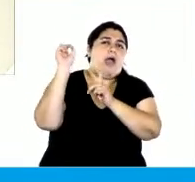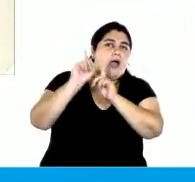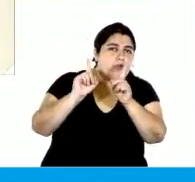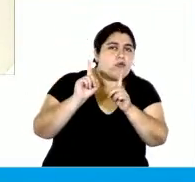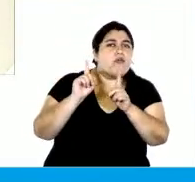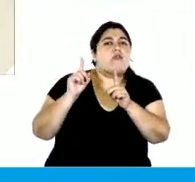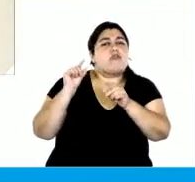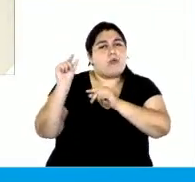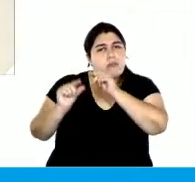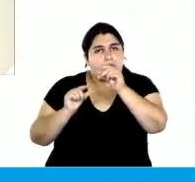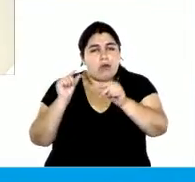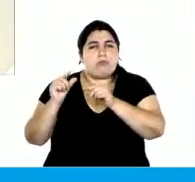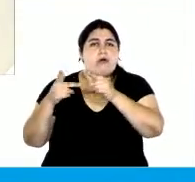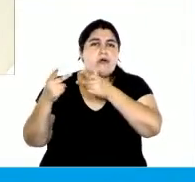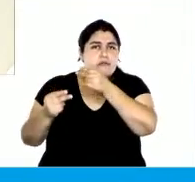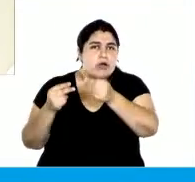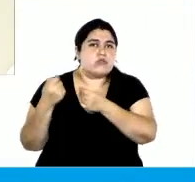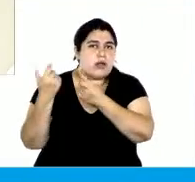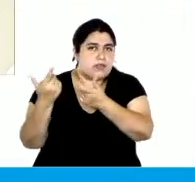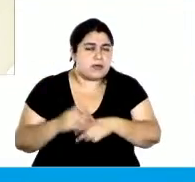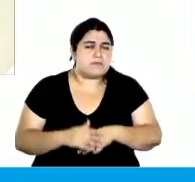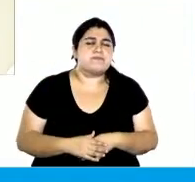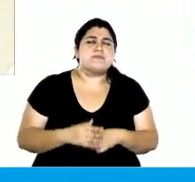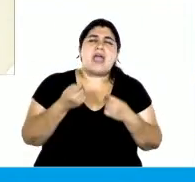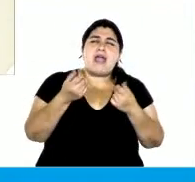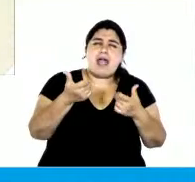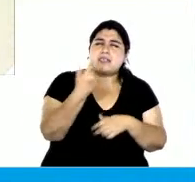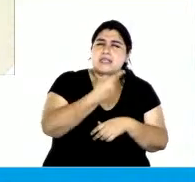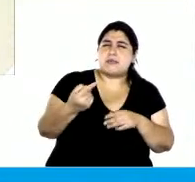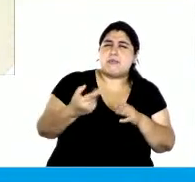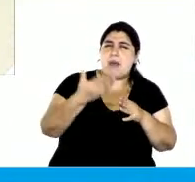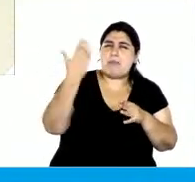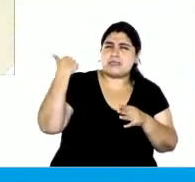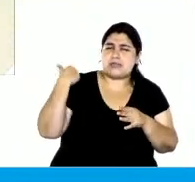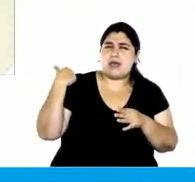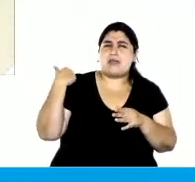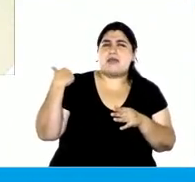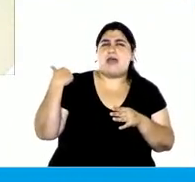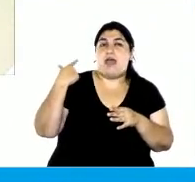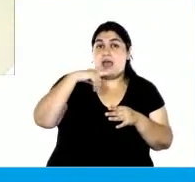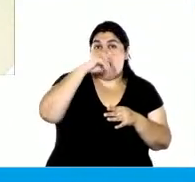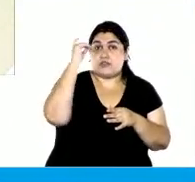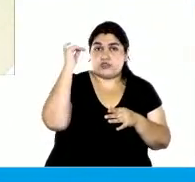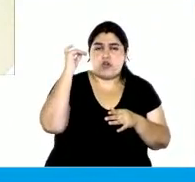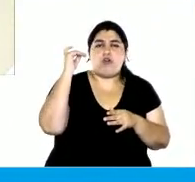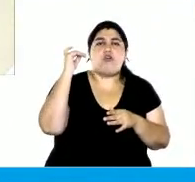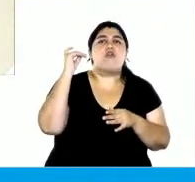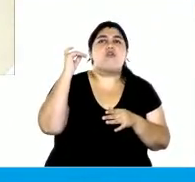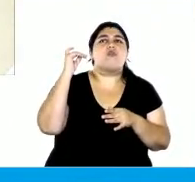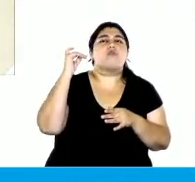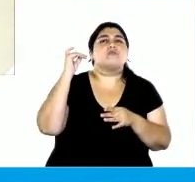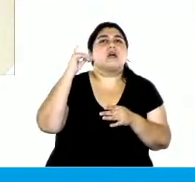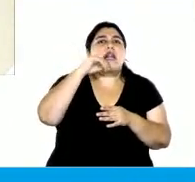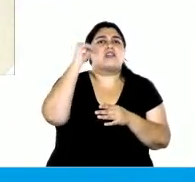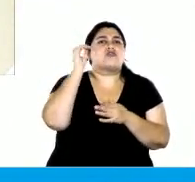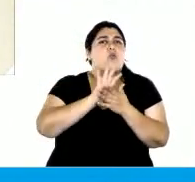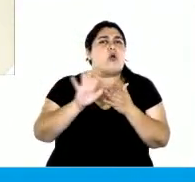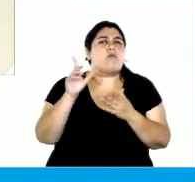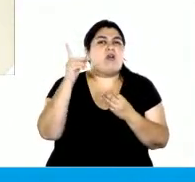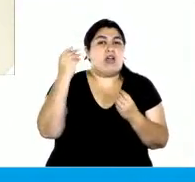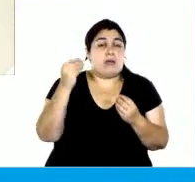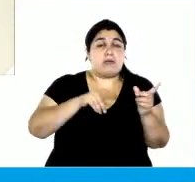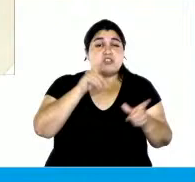se ha ido avanzando. Asimismo, la semana pasada, en La Nación incorporó a personas con